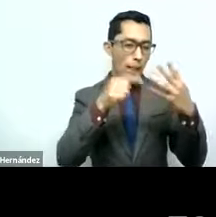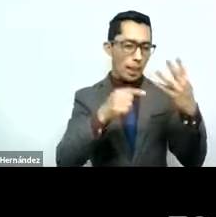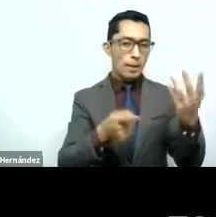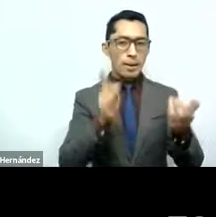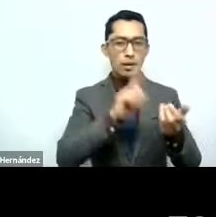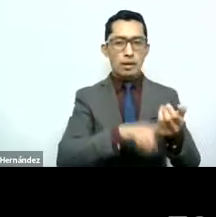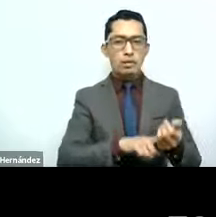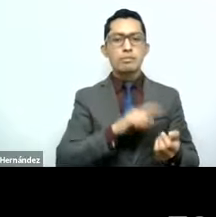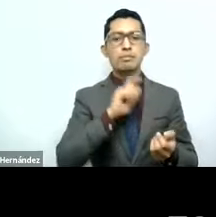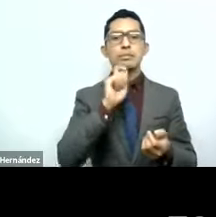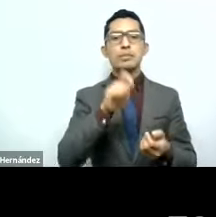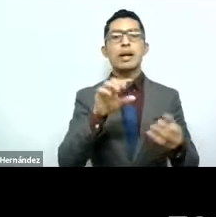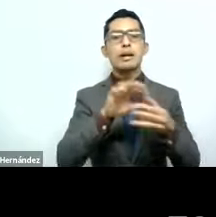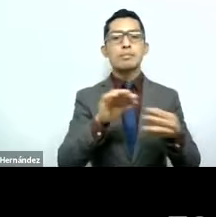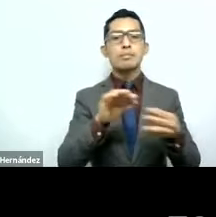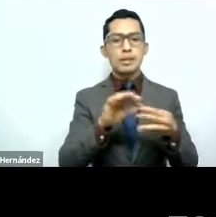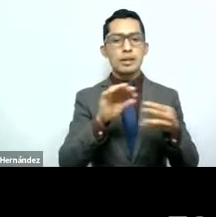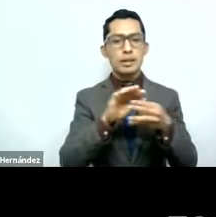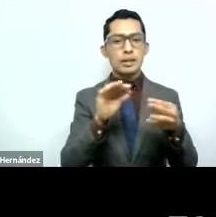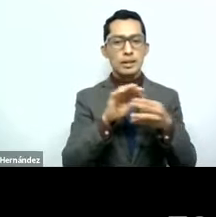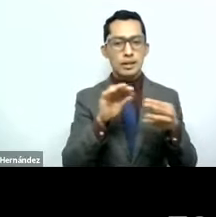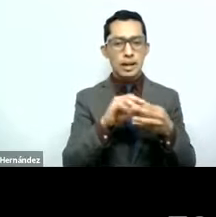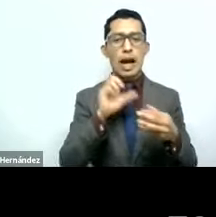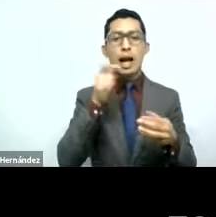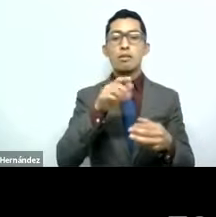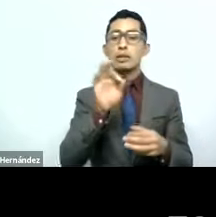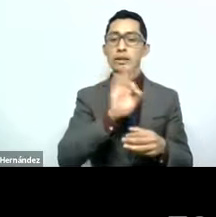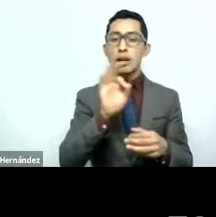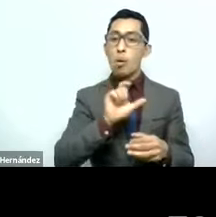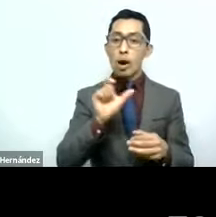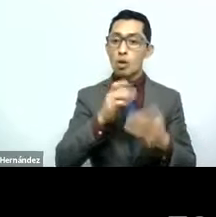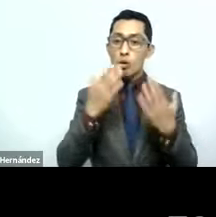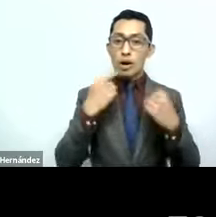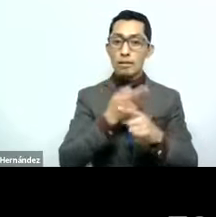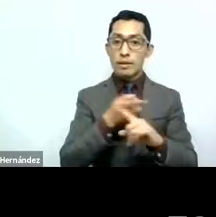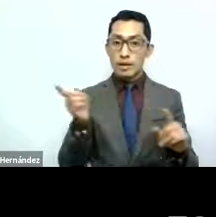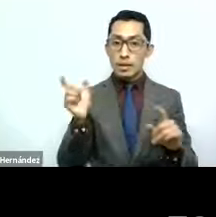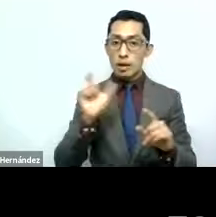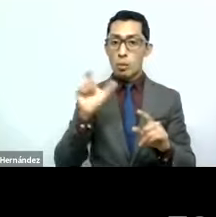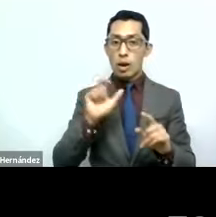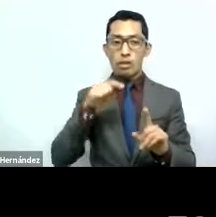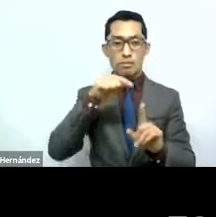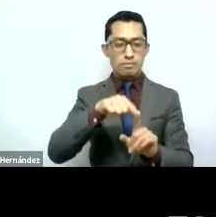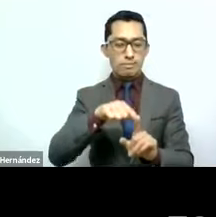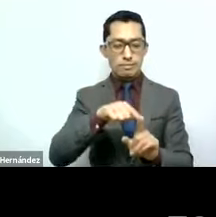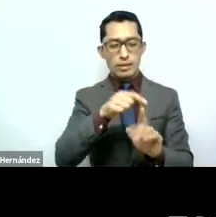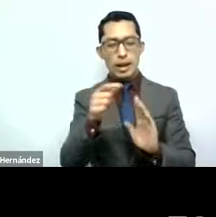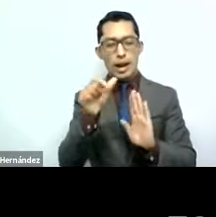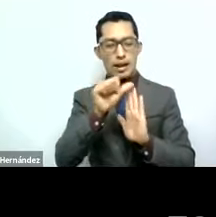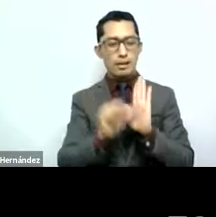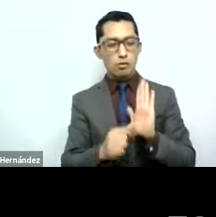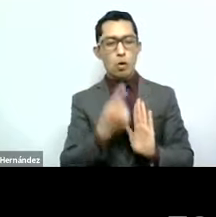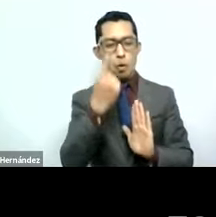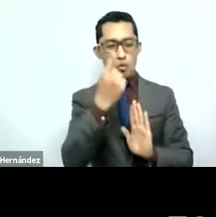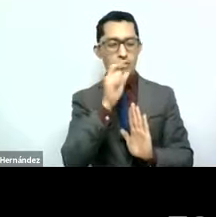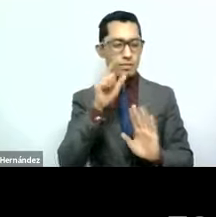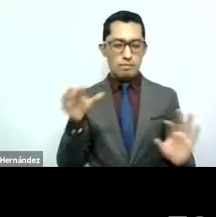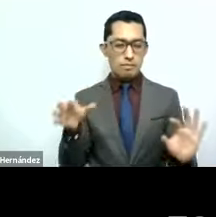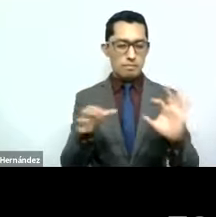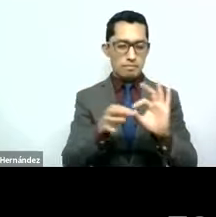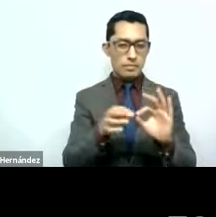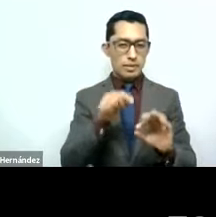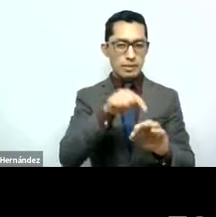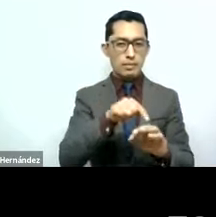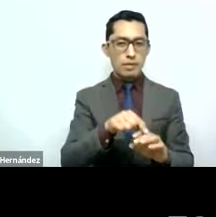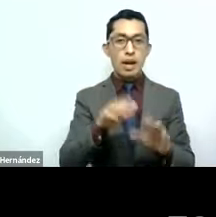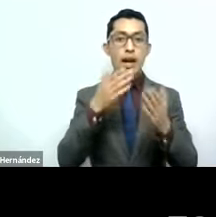no toda, o sea, hay una excepción al uso de las categorías sospechosas y que es muy relevante para